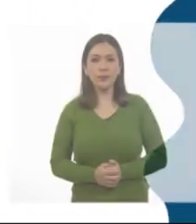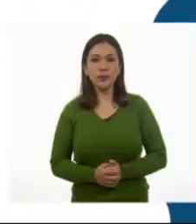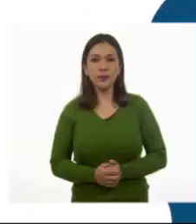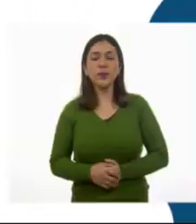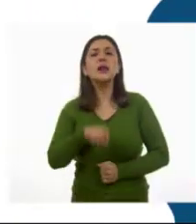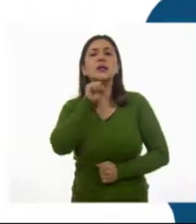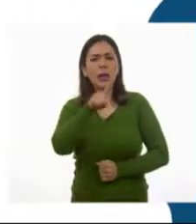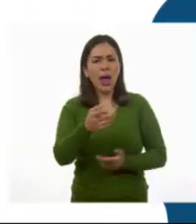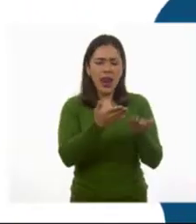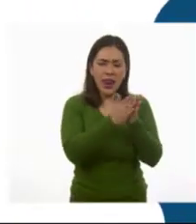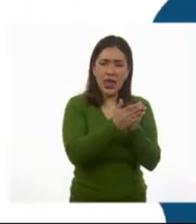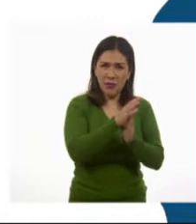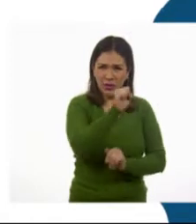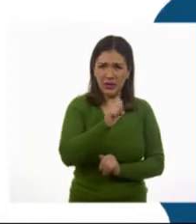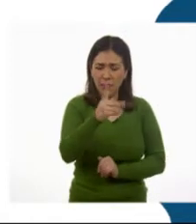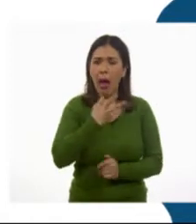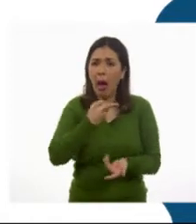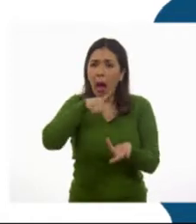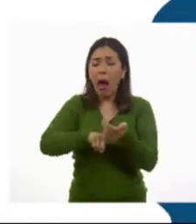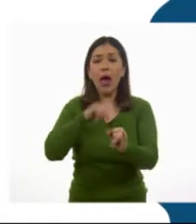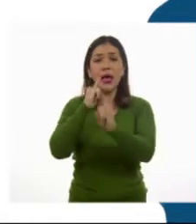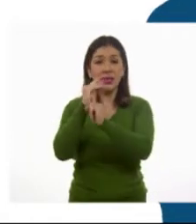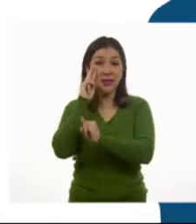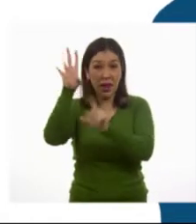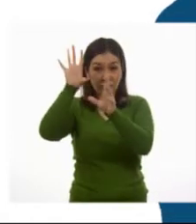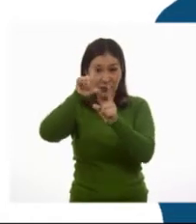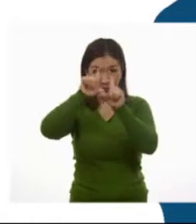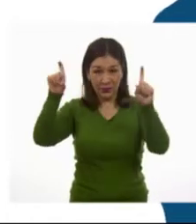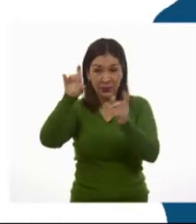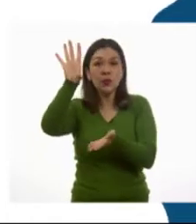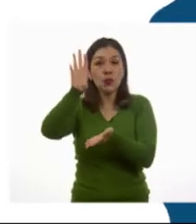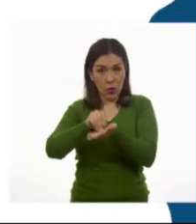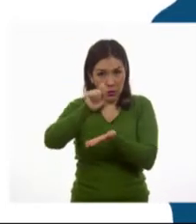También puedes encontrar los libros de texto en la página